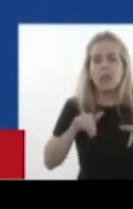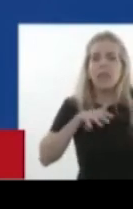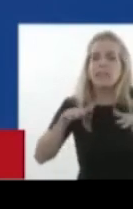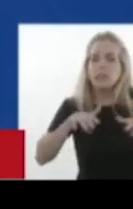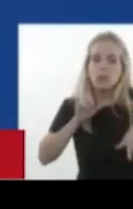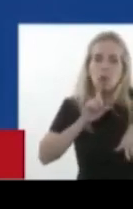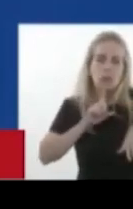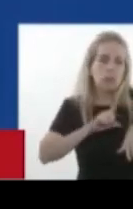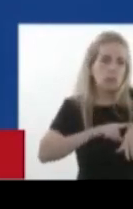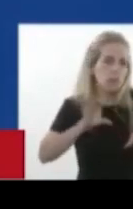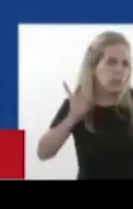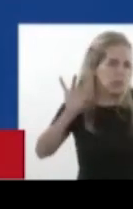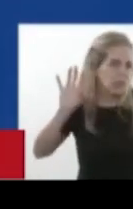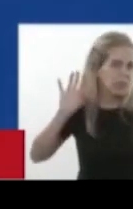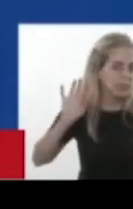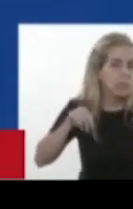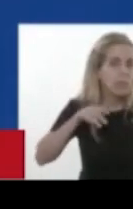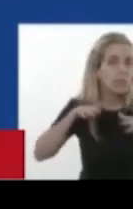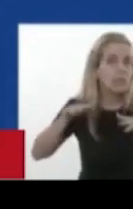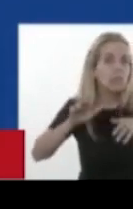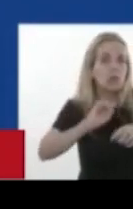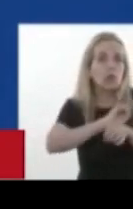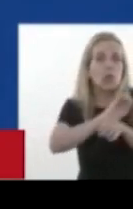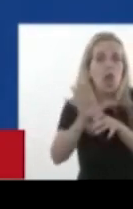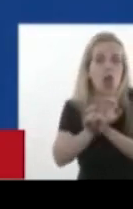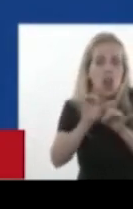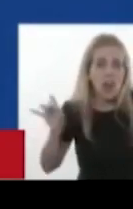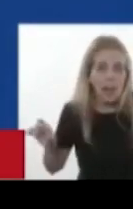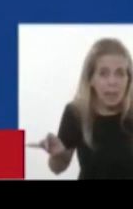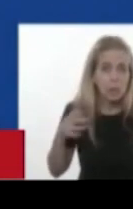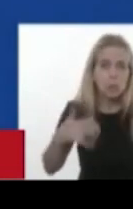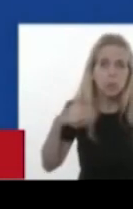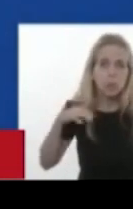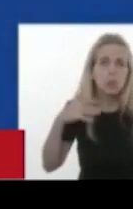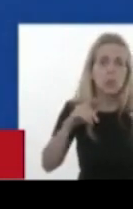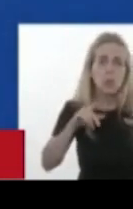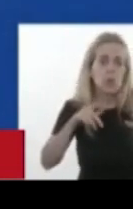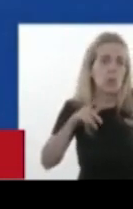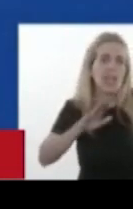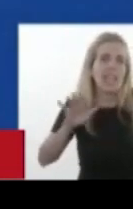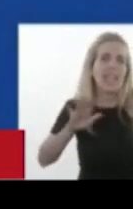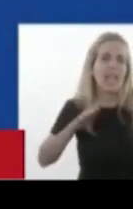muy difícil. Porque es un tiempo donde la pandemia no nos da respiro.